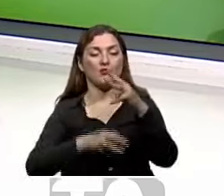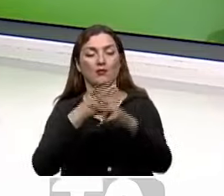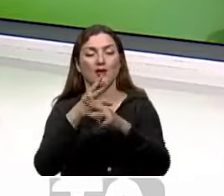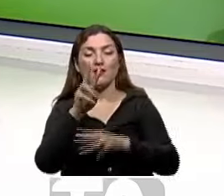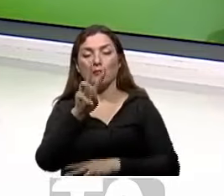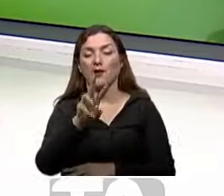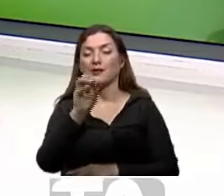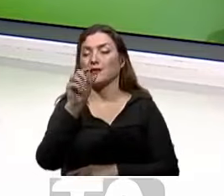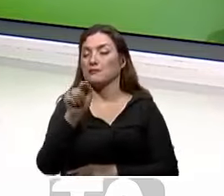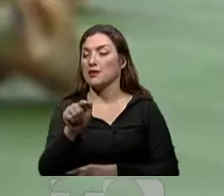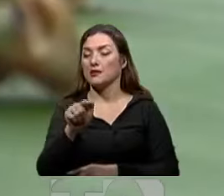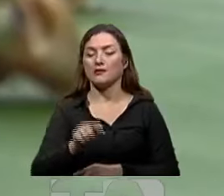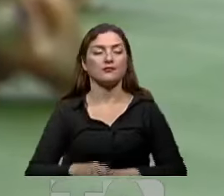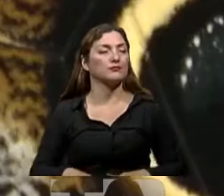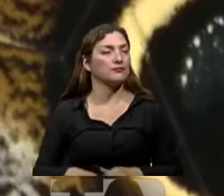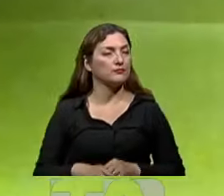20.000.